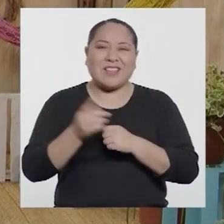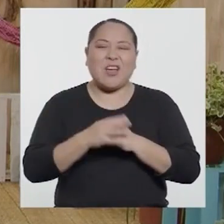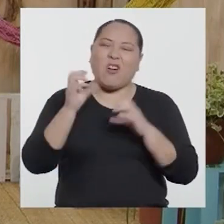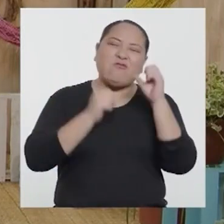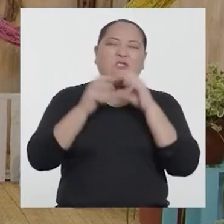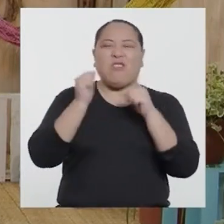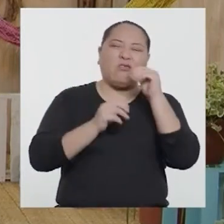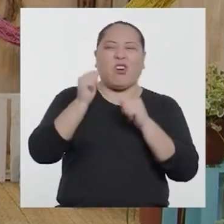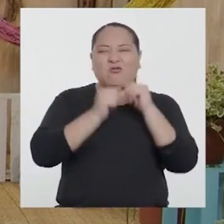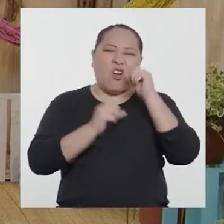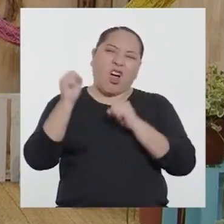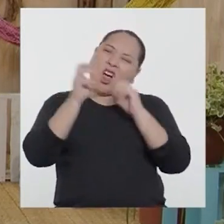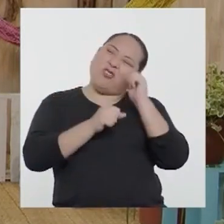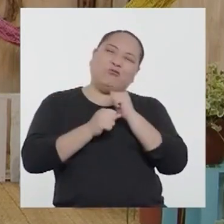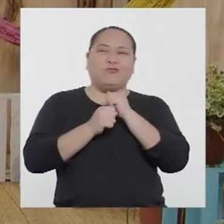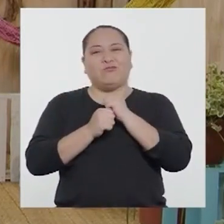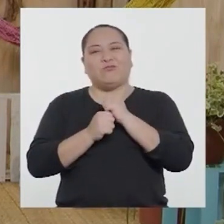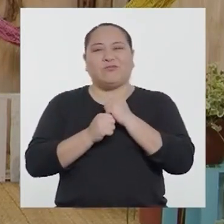ellos!